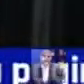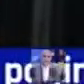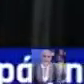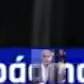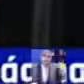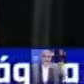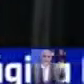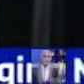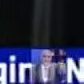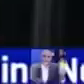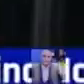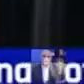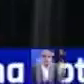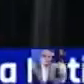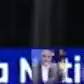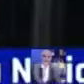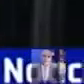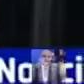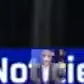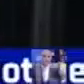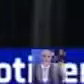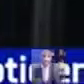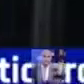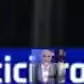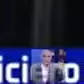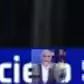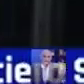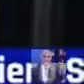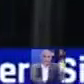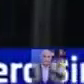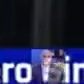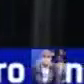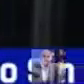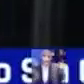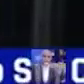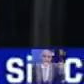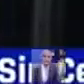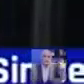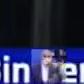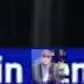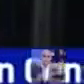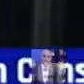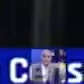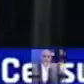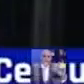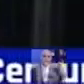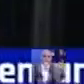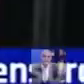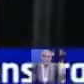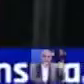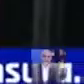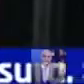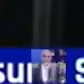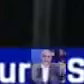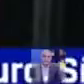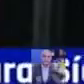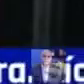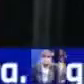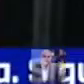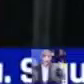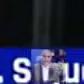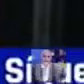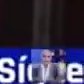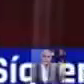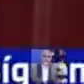esta alianza de Mexicanos contra la Corrupción y la Impunidad y Latinus? Porque vuelve a sacar Loret de Mola